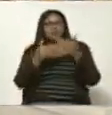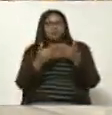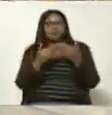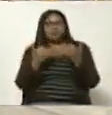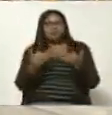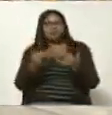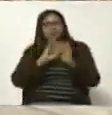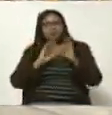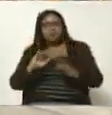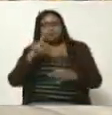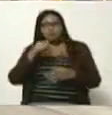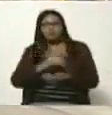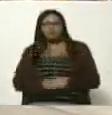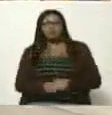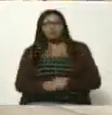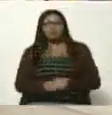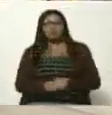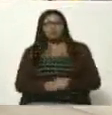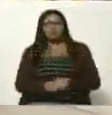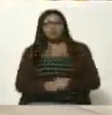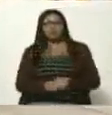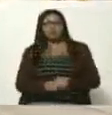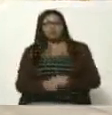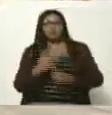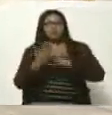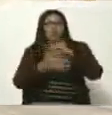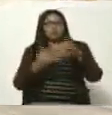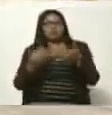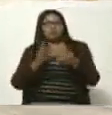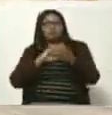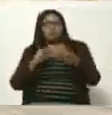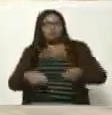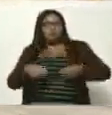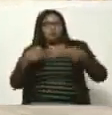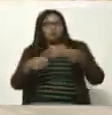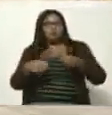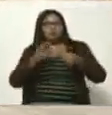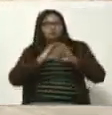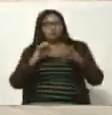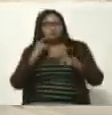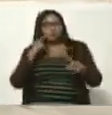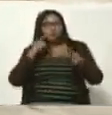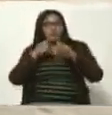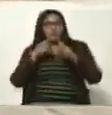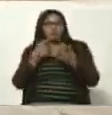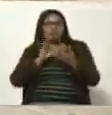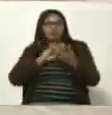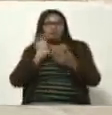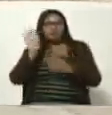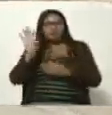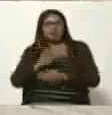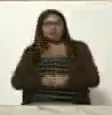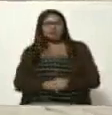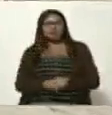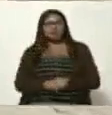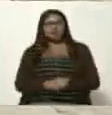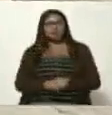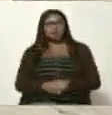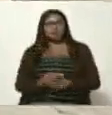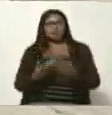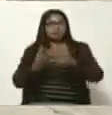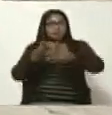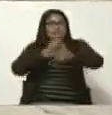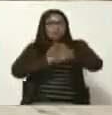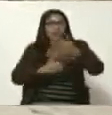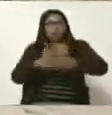fertilizantes. Con la crisis de Monómeros, el mercado de los fertilizantes en el país se triplicaron los